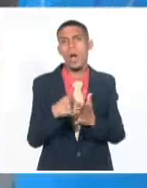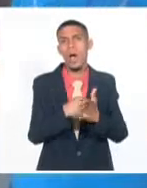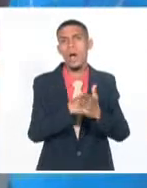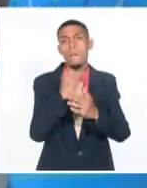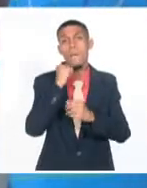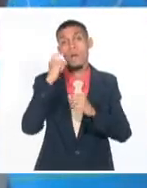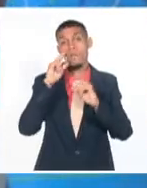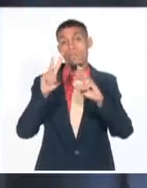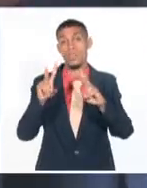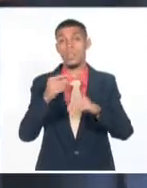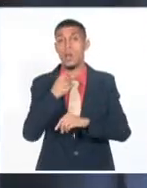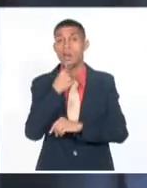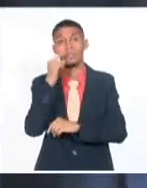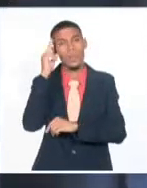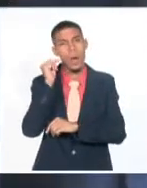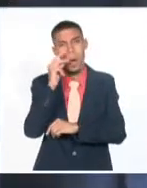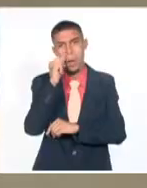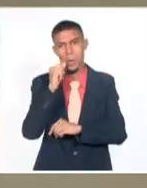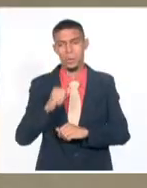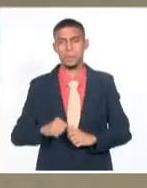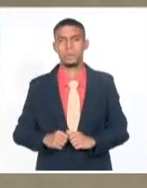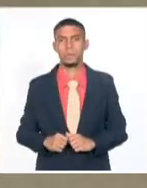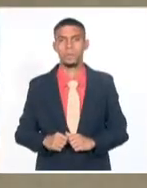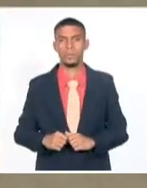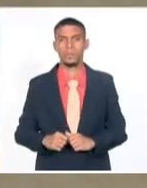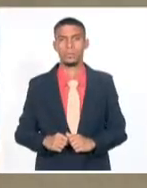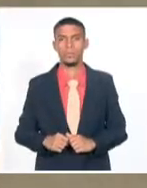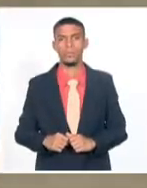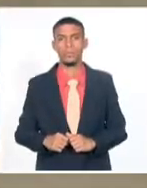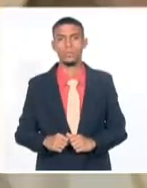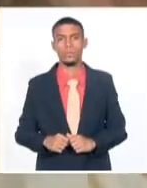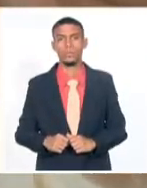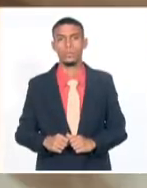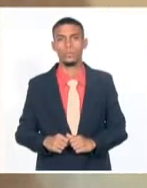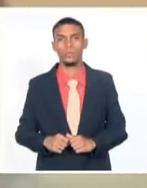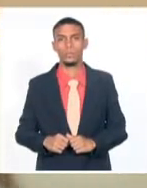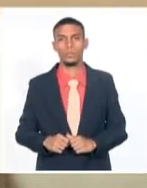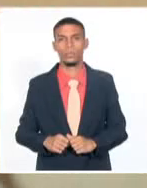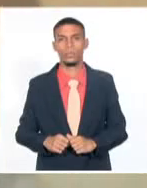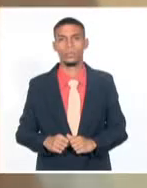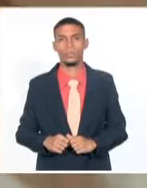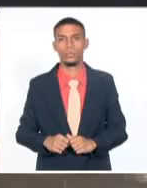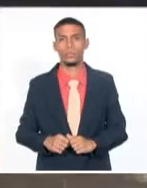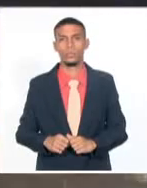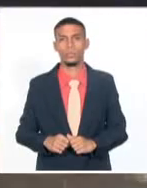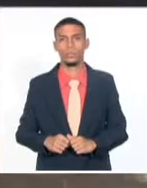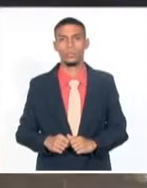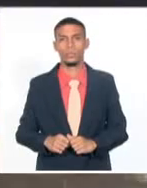los abuelos vanenses. Rafael Oramas y Fernando Valles Tercera, Canal Cubano de Noticias.